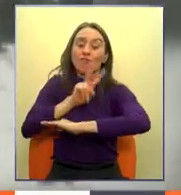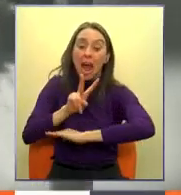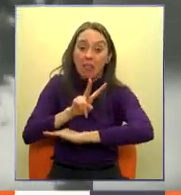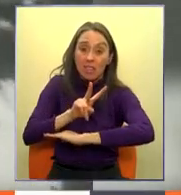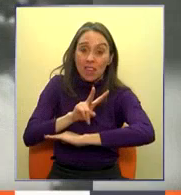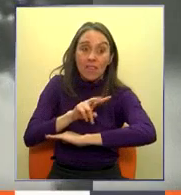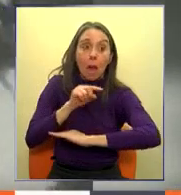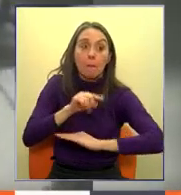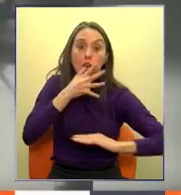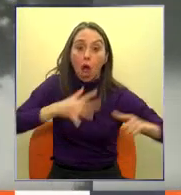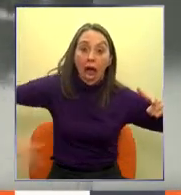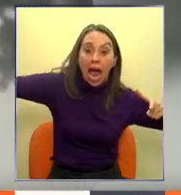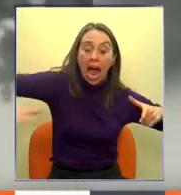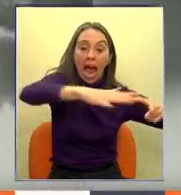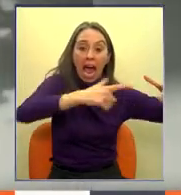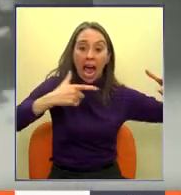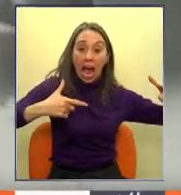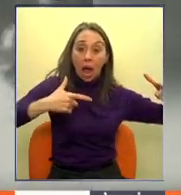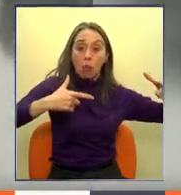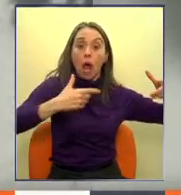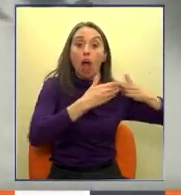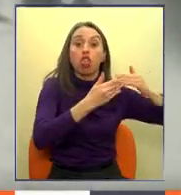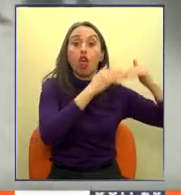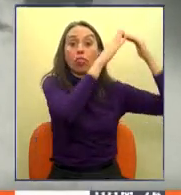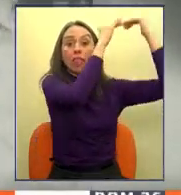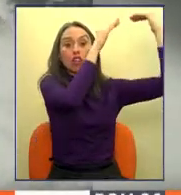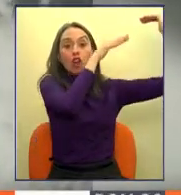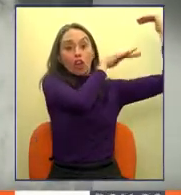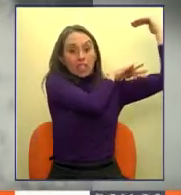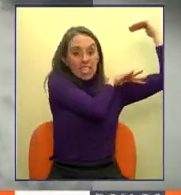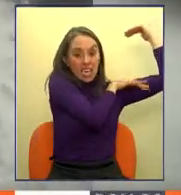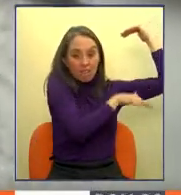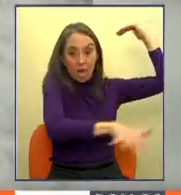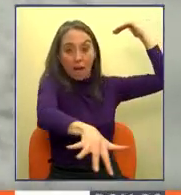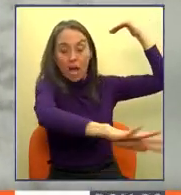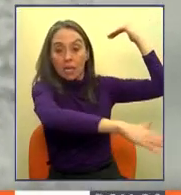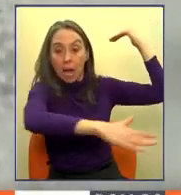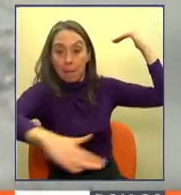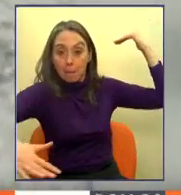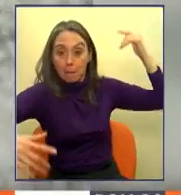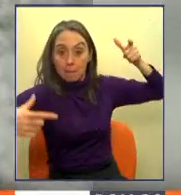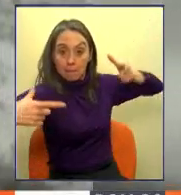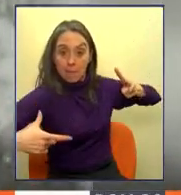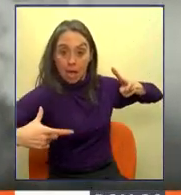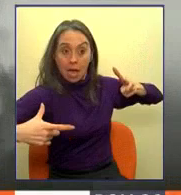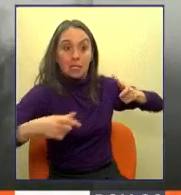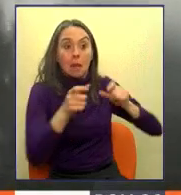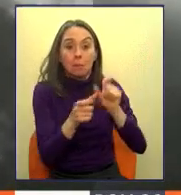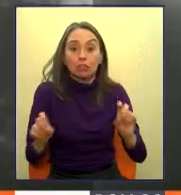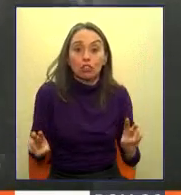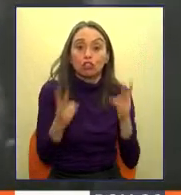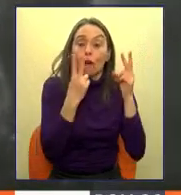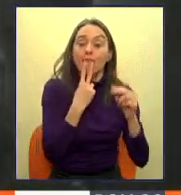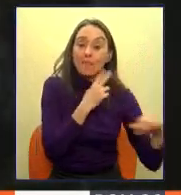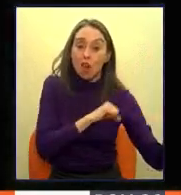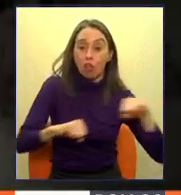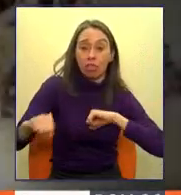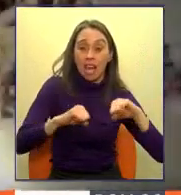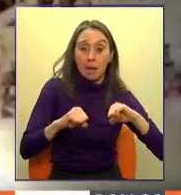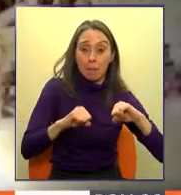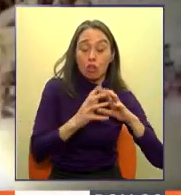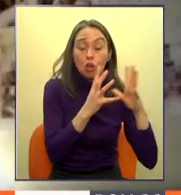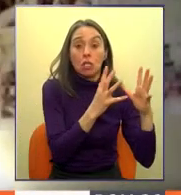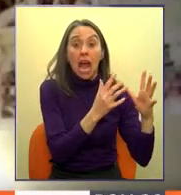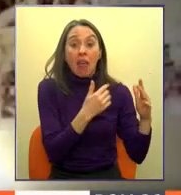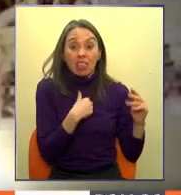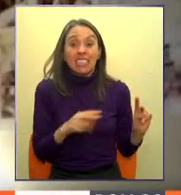una masa de agua que vendría desde cordillera a mar. Puso una presión entre los sobrevivientes del terremoto tan grande y, sin